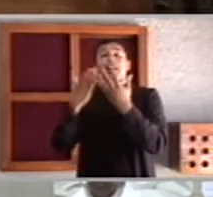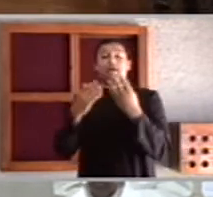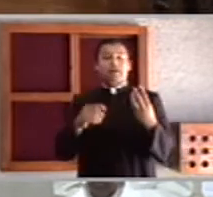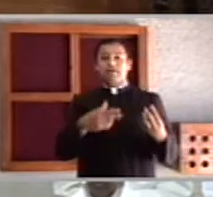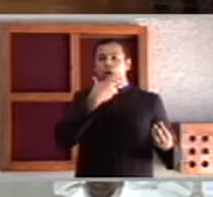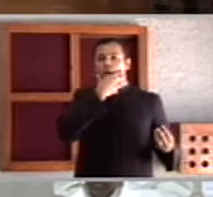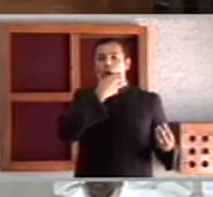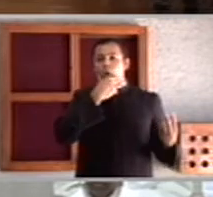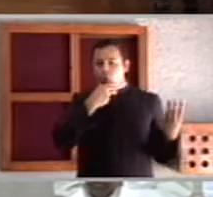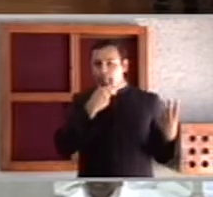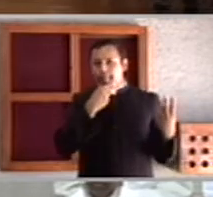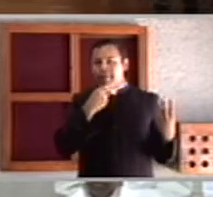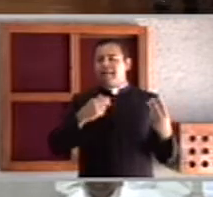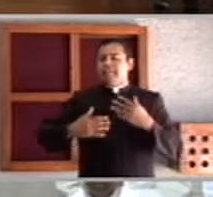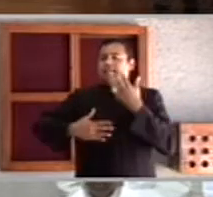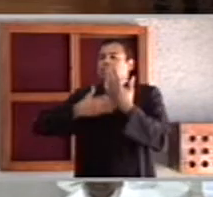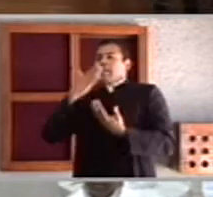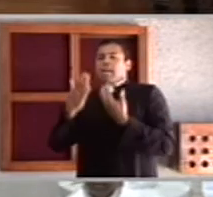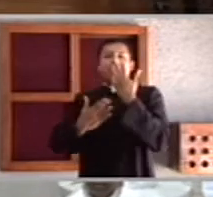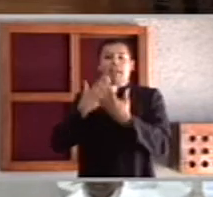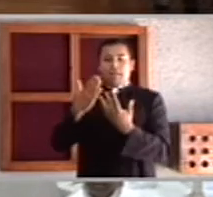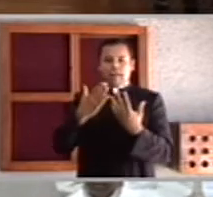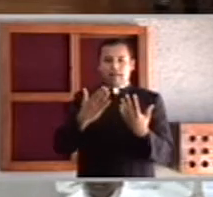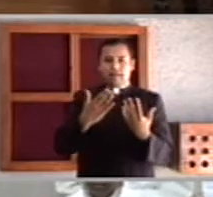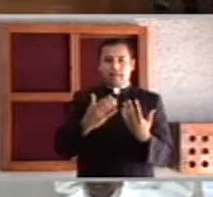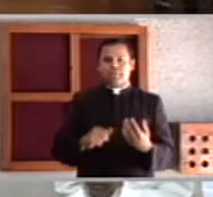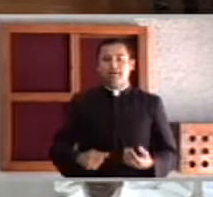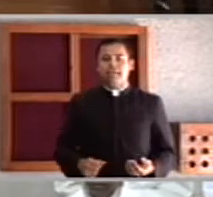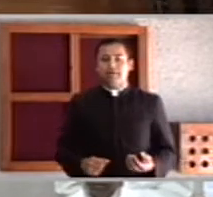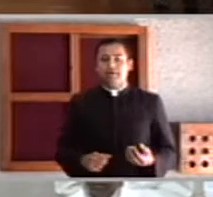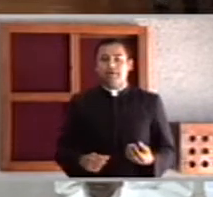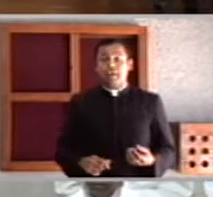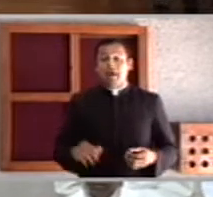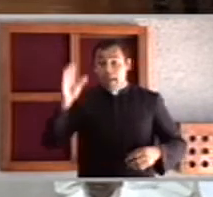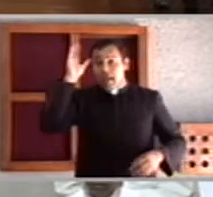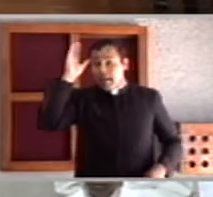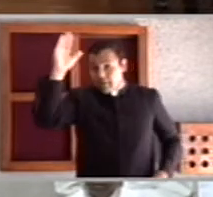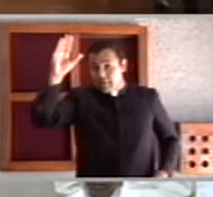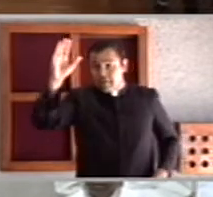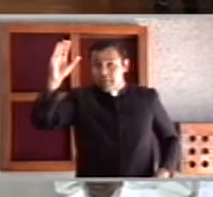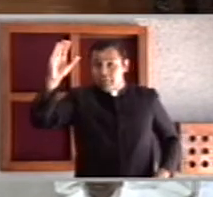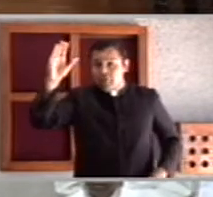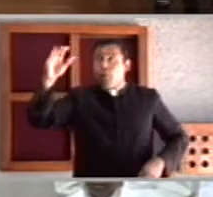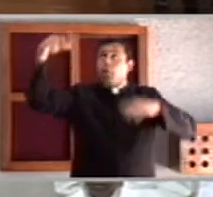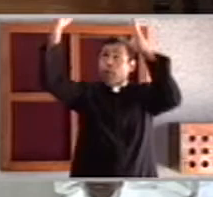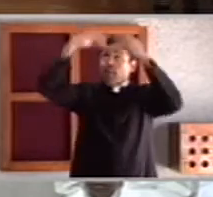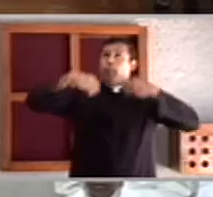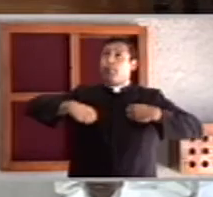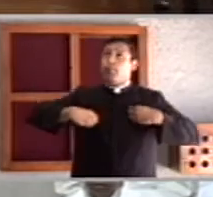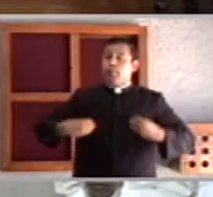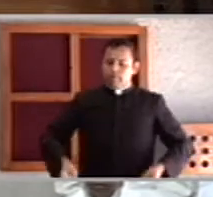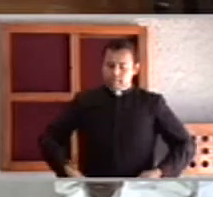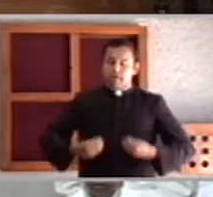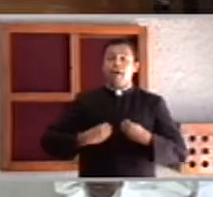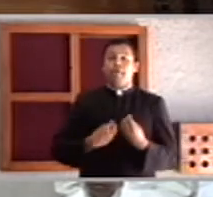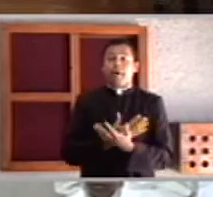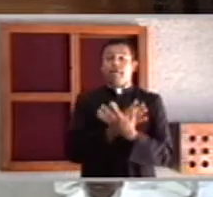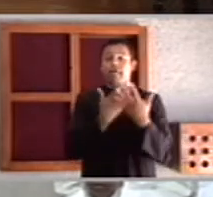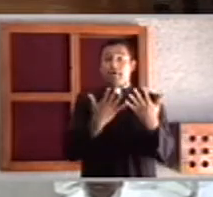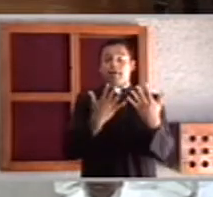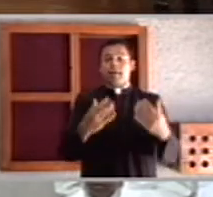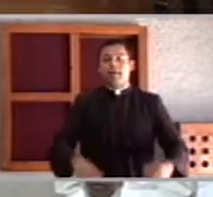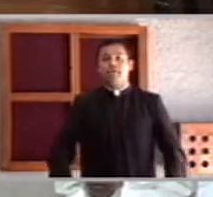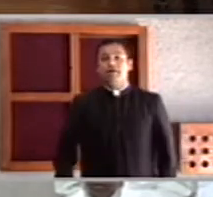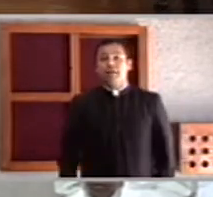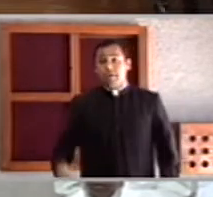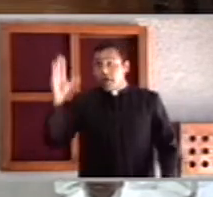sabedores de que en Cristo hay vida, hay futuro y hay resurrección, que en Cristo